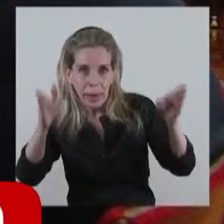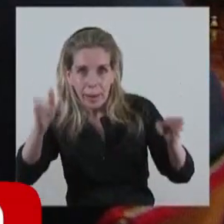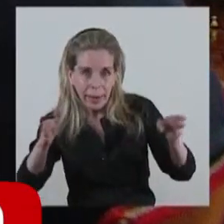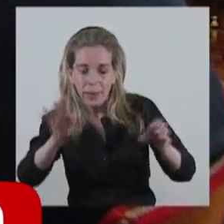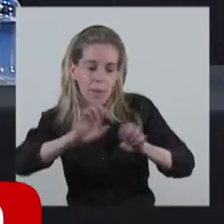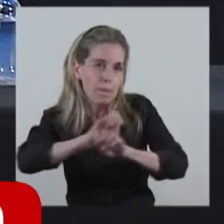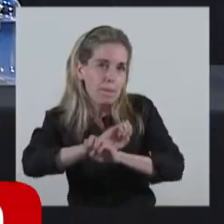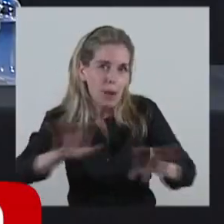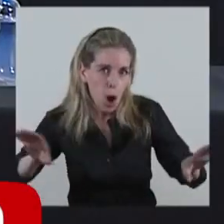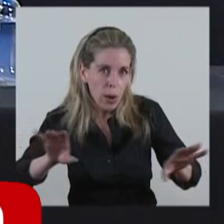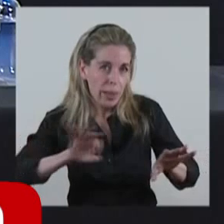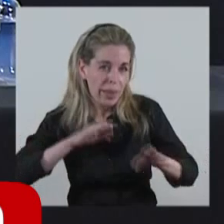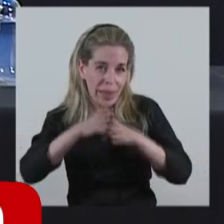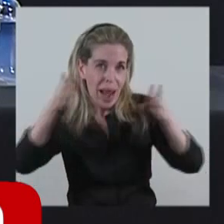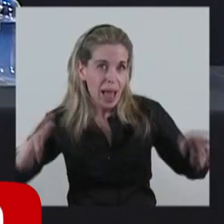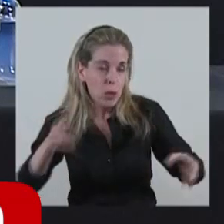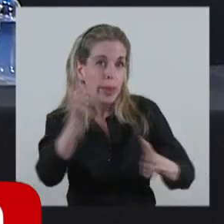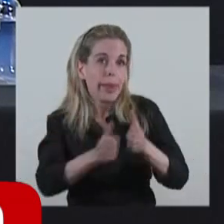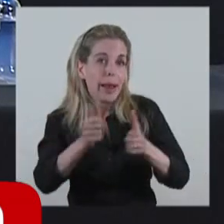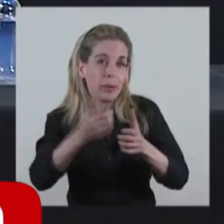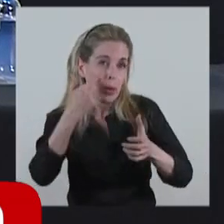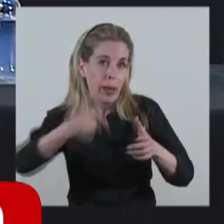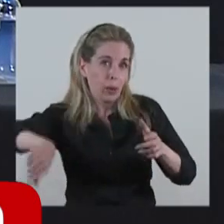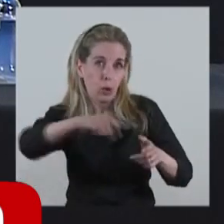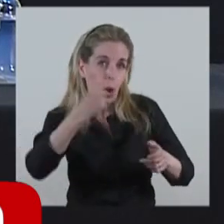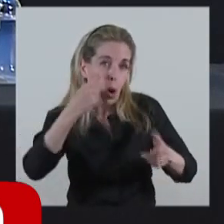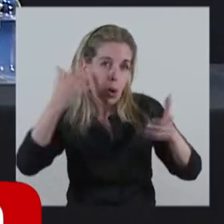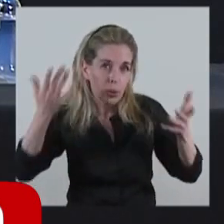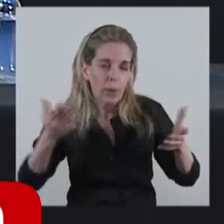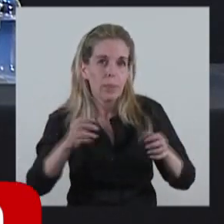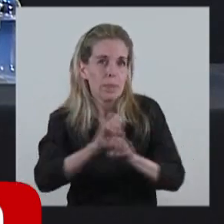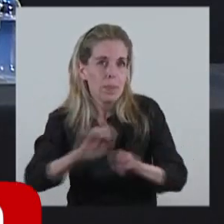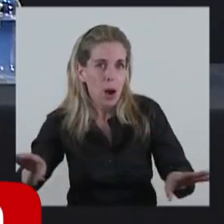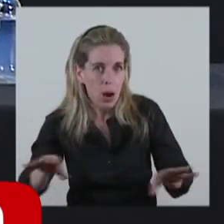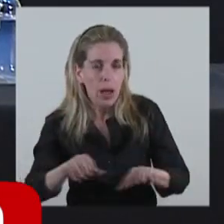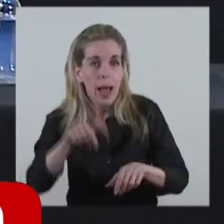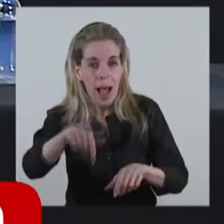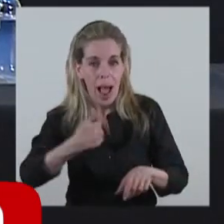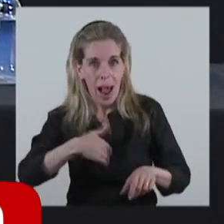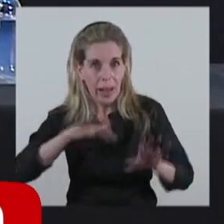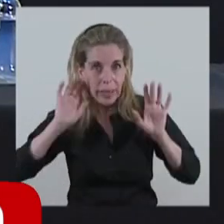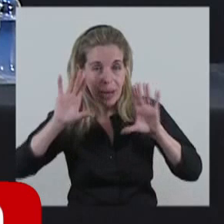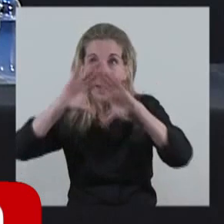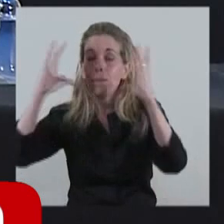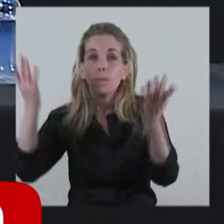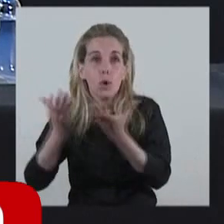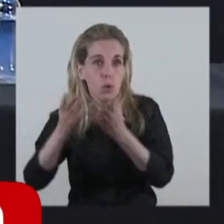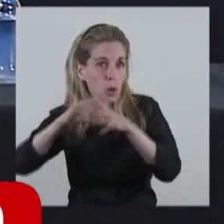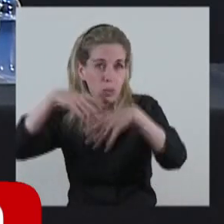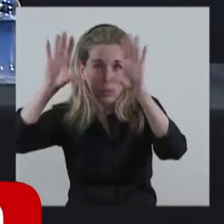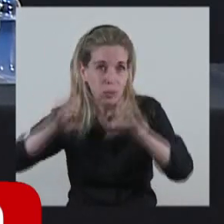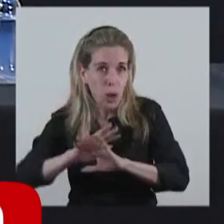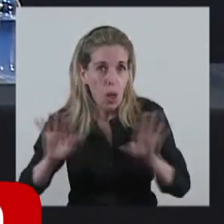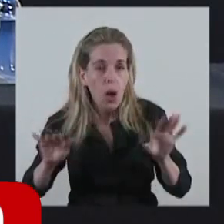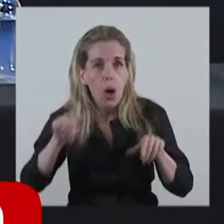duro de la historia que nosotros conocemos en el país y en el mundo.